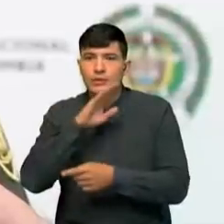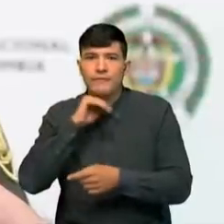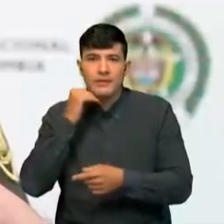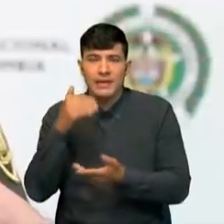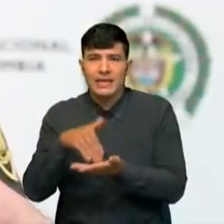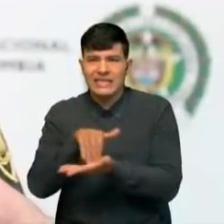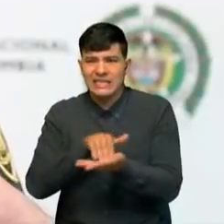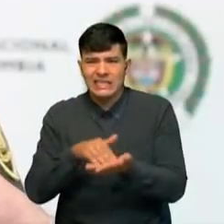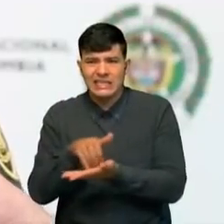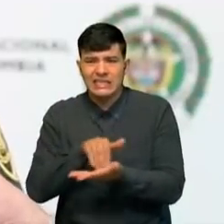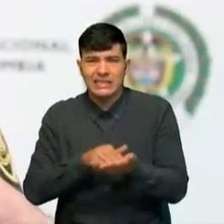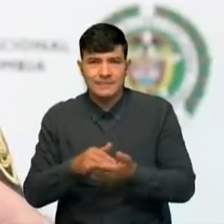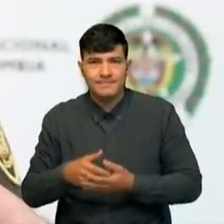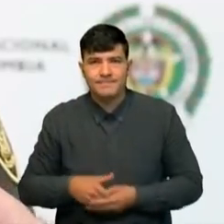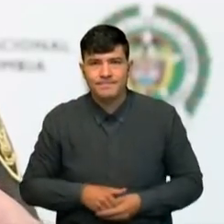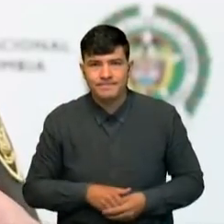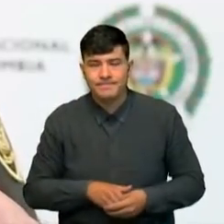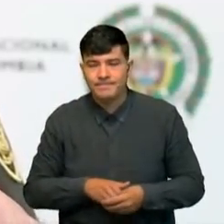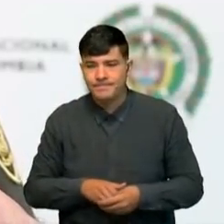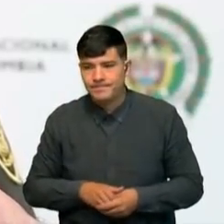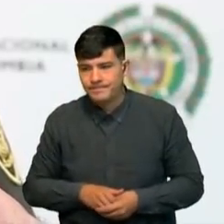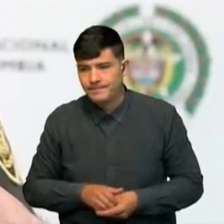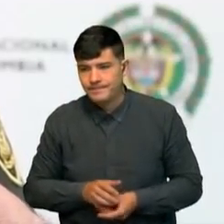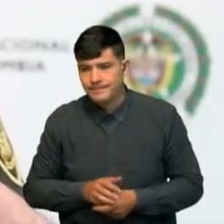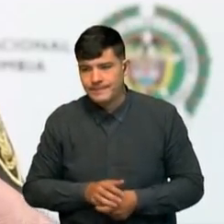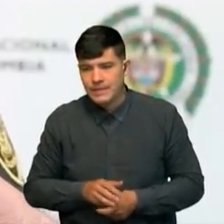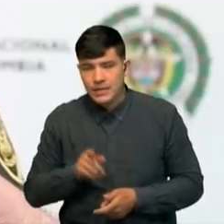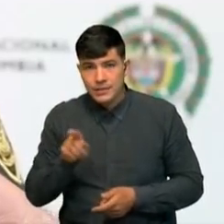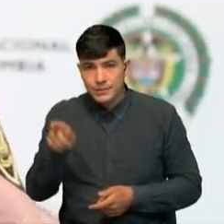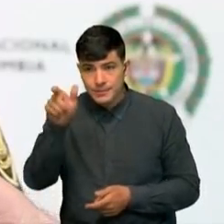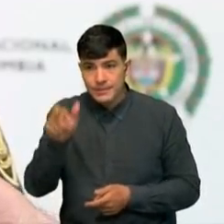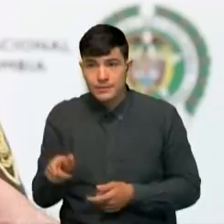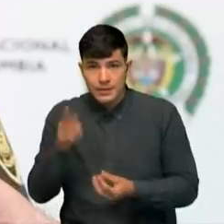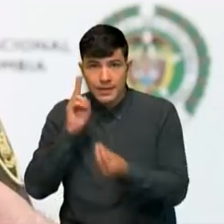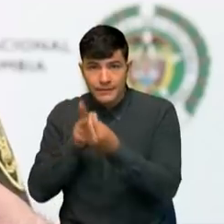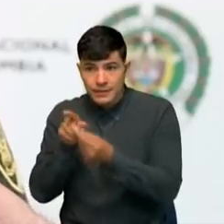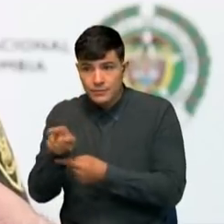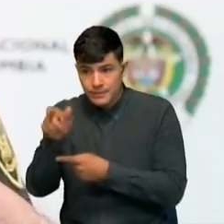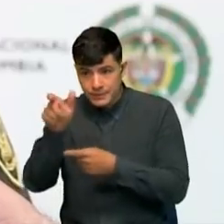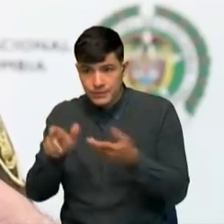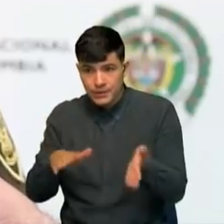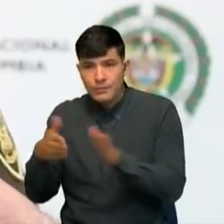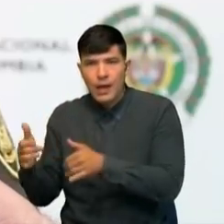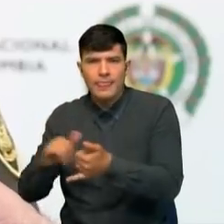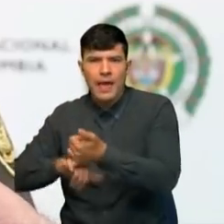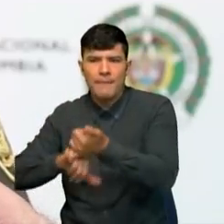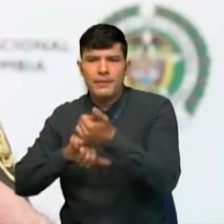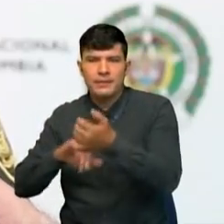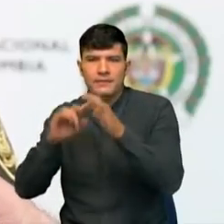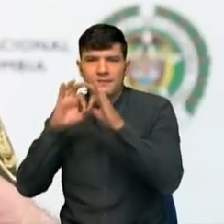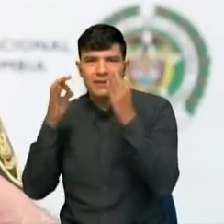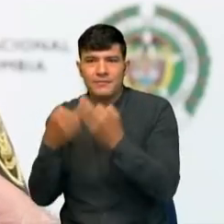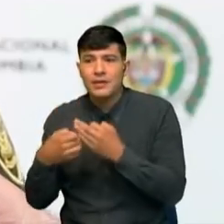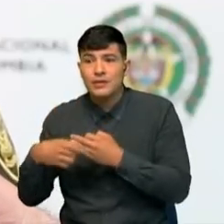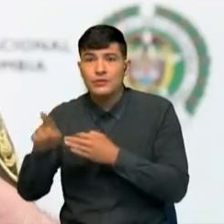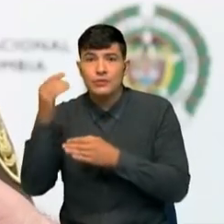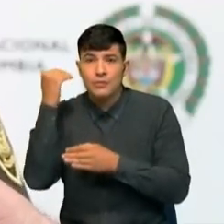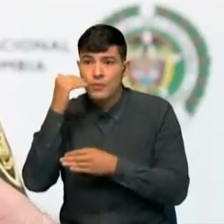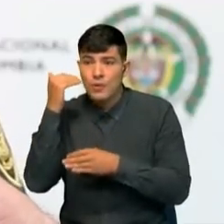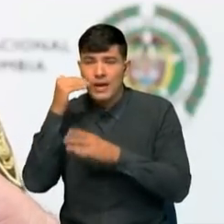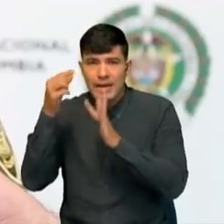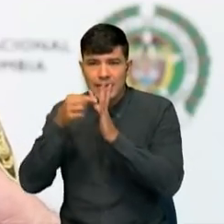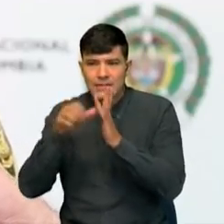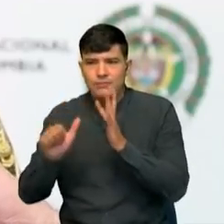teniendo en cuenta que esta persona de la víctima dependía su familia pero en parte una mujer su esposa